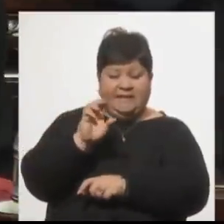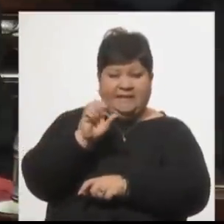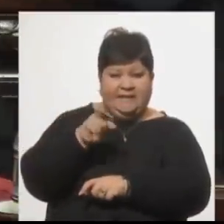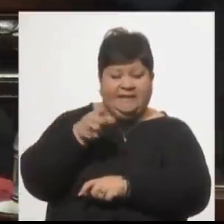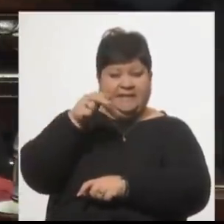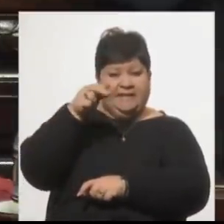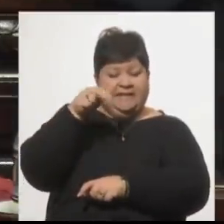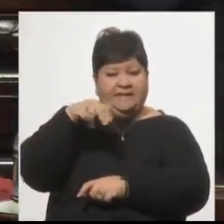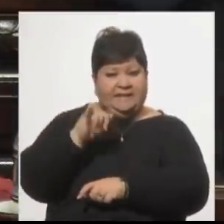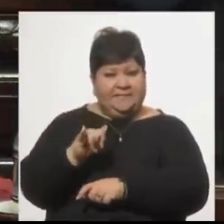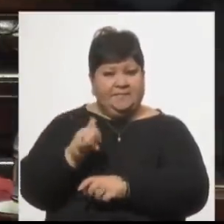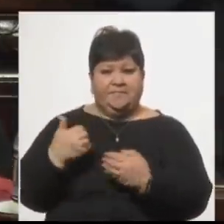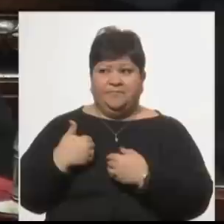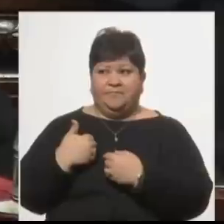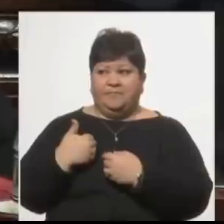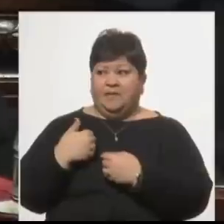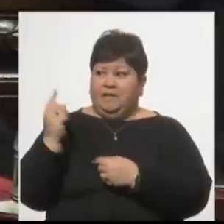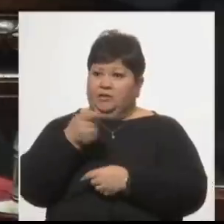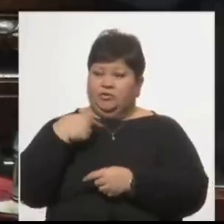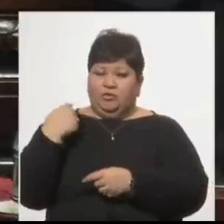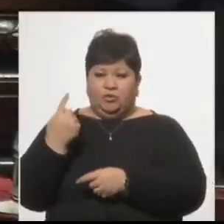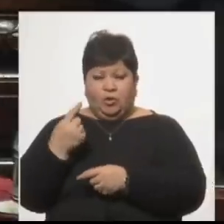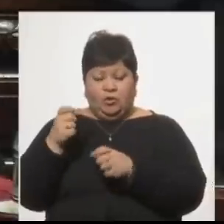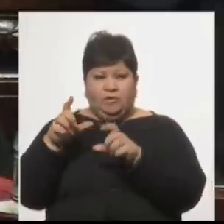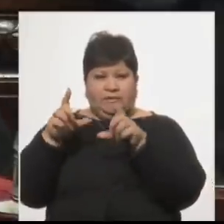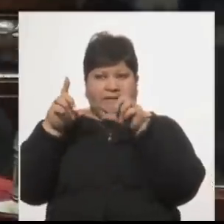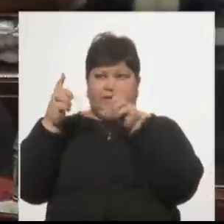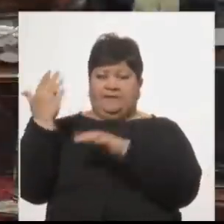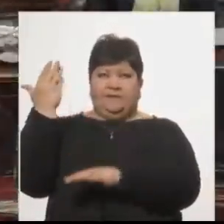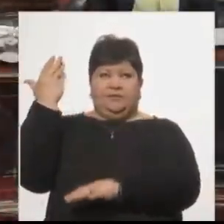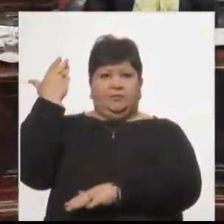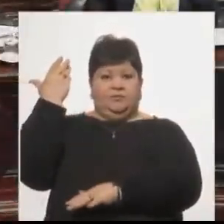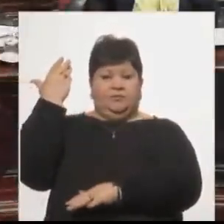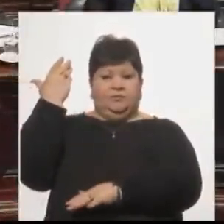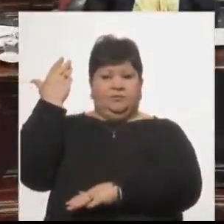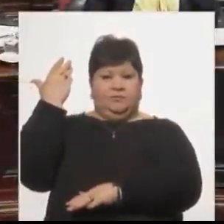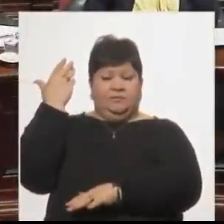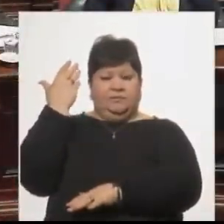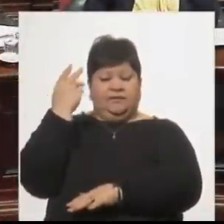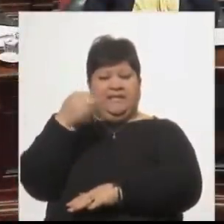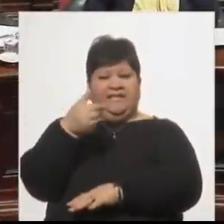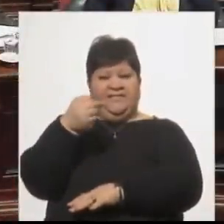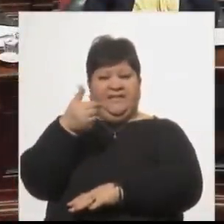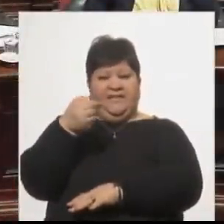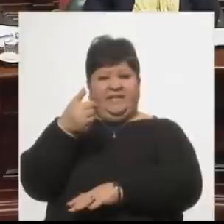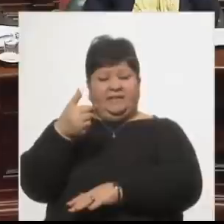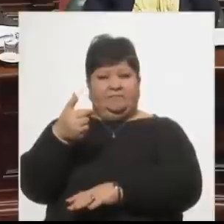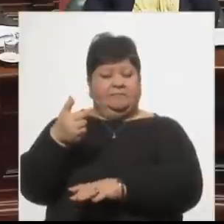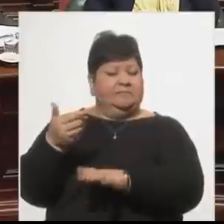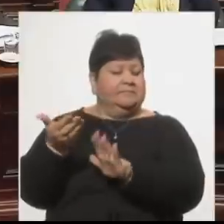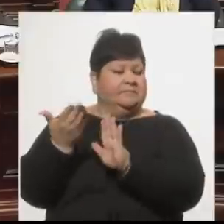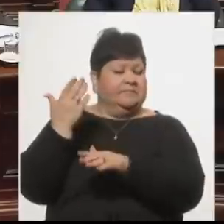nosotros tenemos el retrato de la figura gigantesca de Fructuoso Rivera, el más popular de